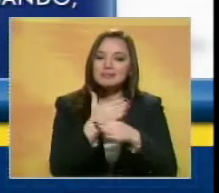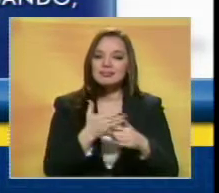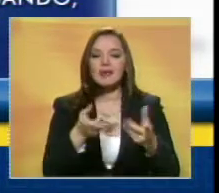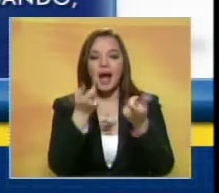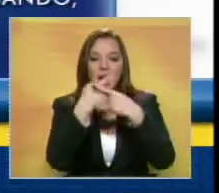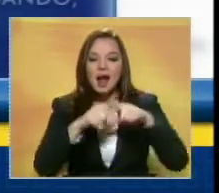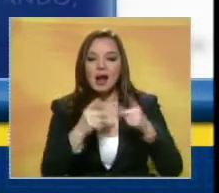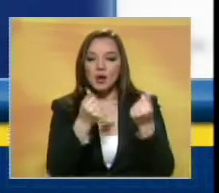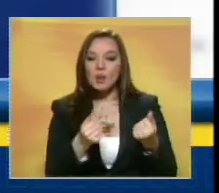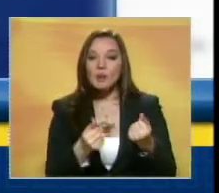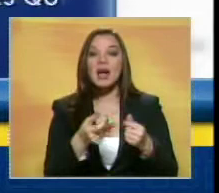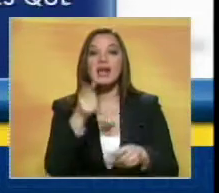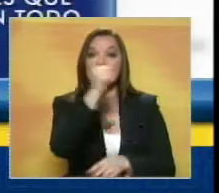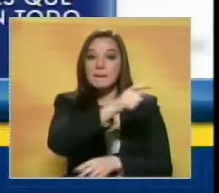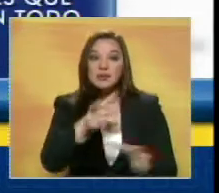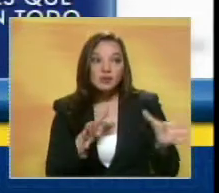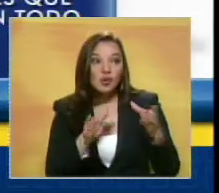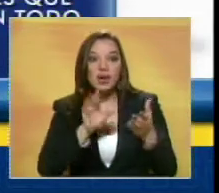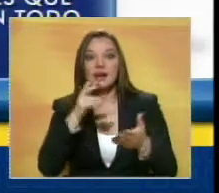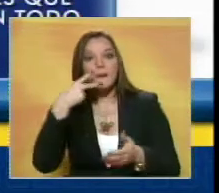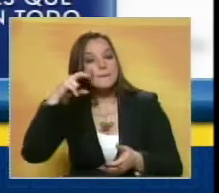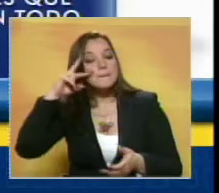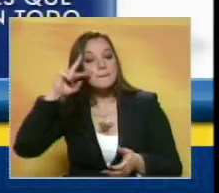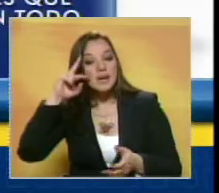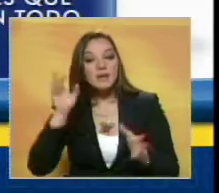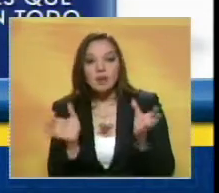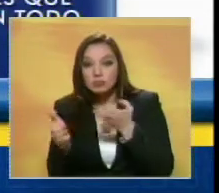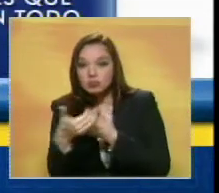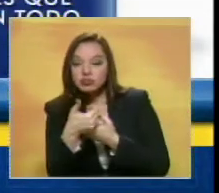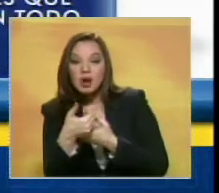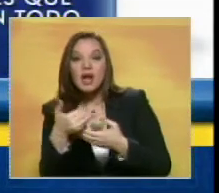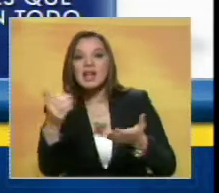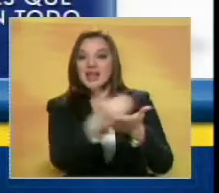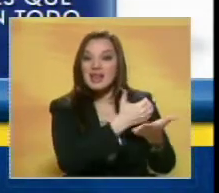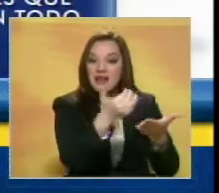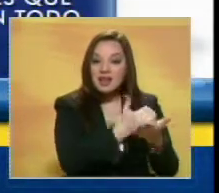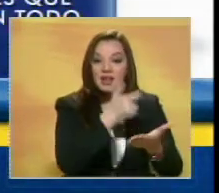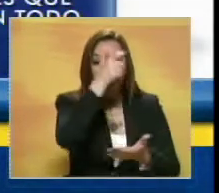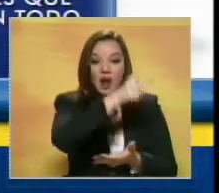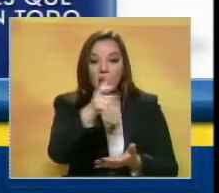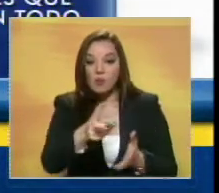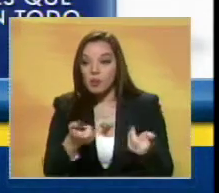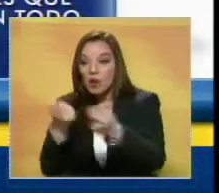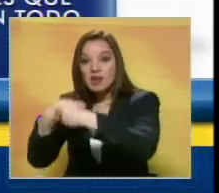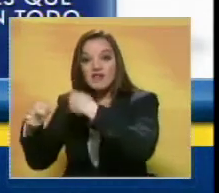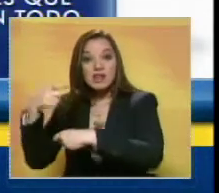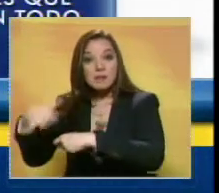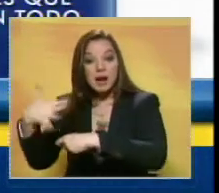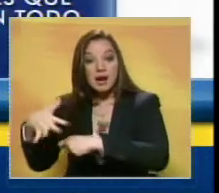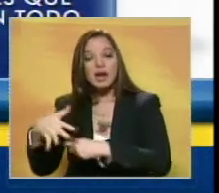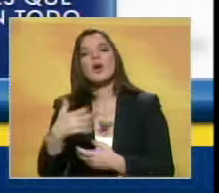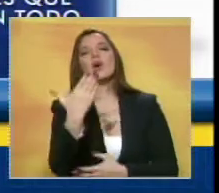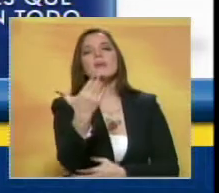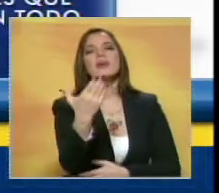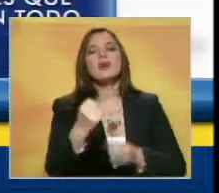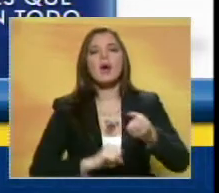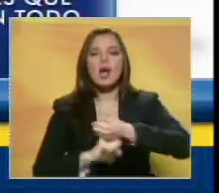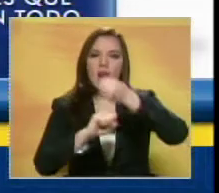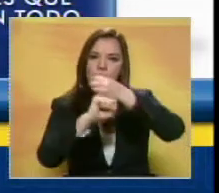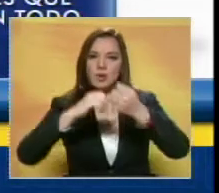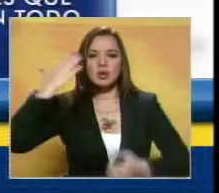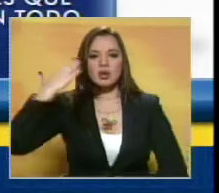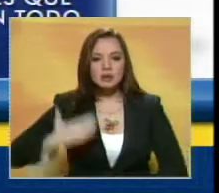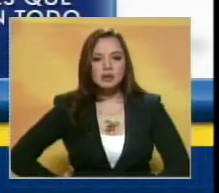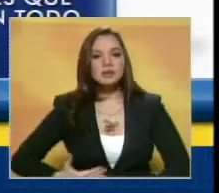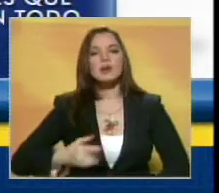las mafias parasitarias que saquean a los pueblos. Pidió el apoyo de la Fuerza Armada Nacional Bolivariana en estas acciones cívico-militares